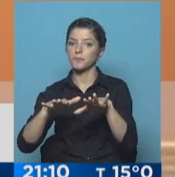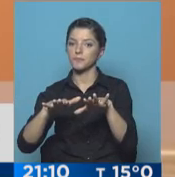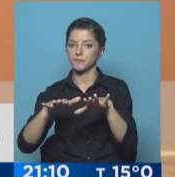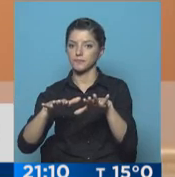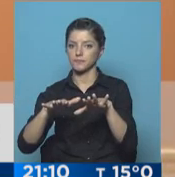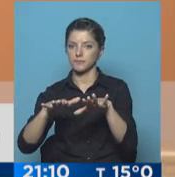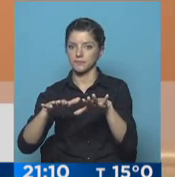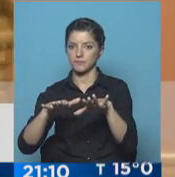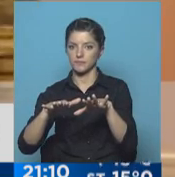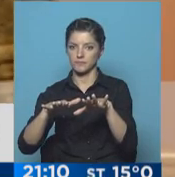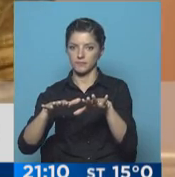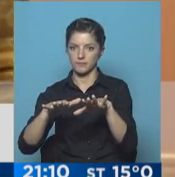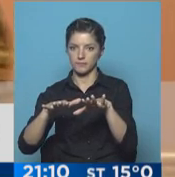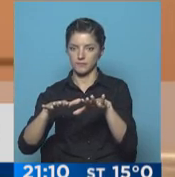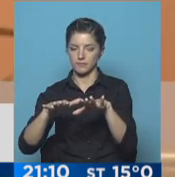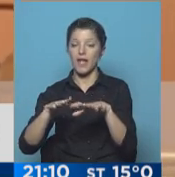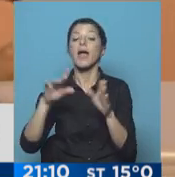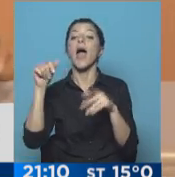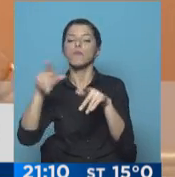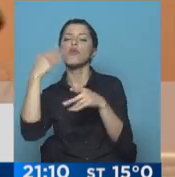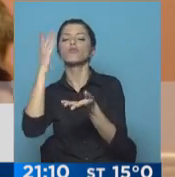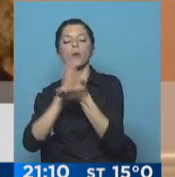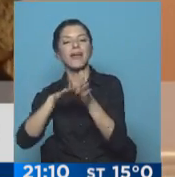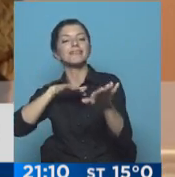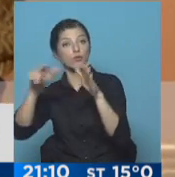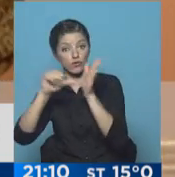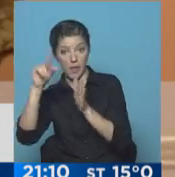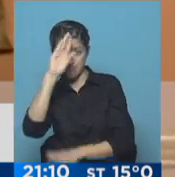atraviesa el país vecino de Brasil.